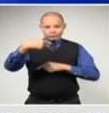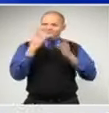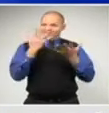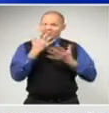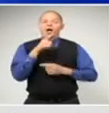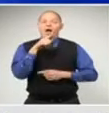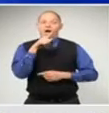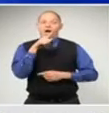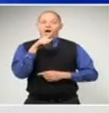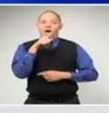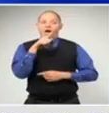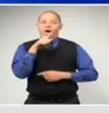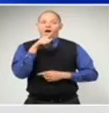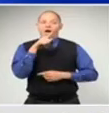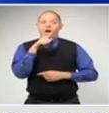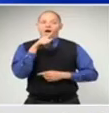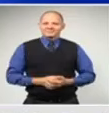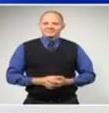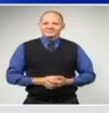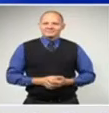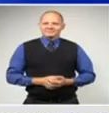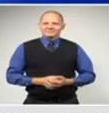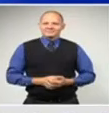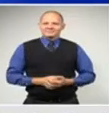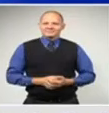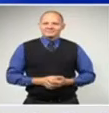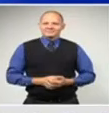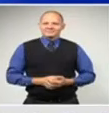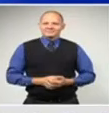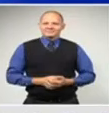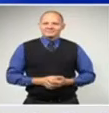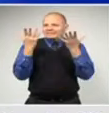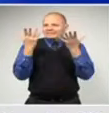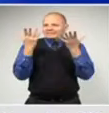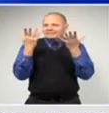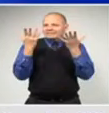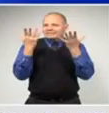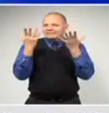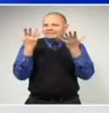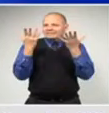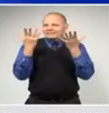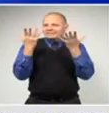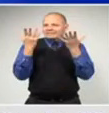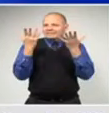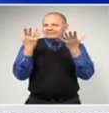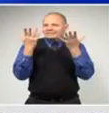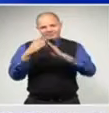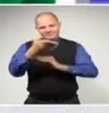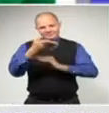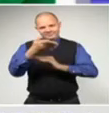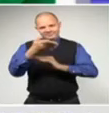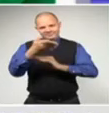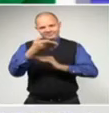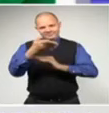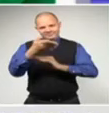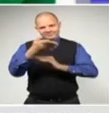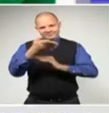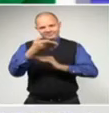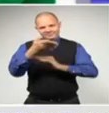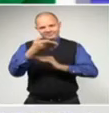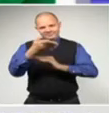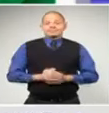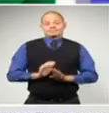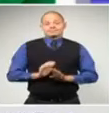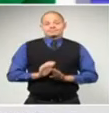señas y fundamentalmente a todas las personas que escuchan la información diariamente. Bueno, en el día de hoy, todavía con